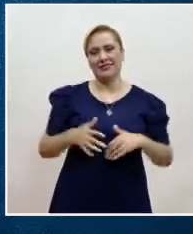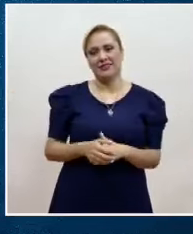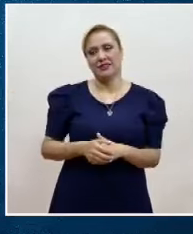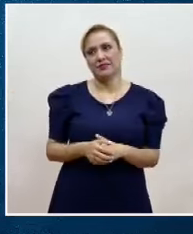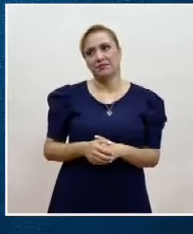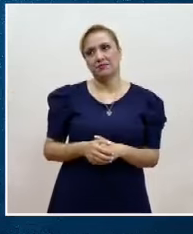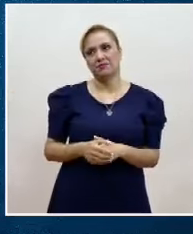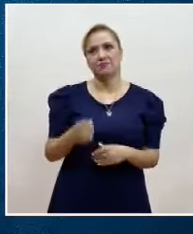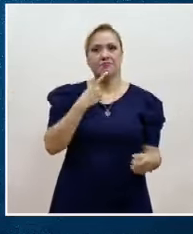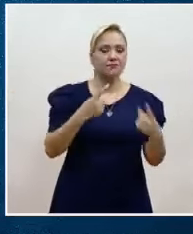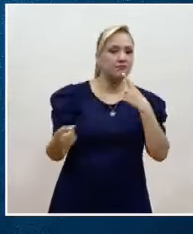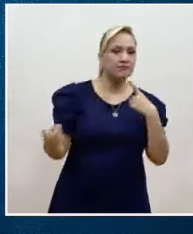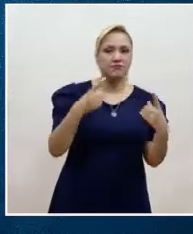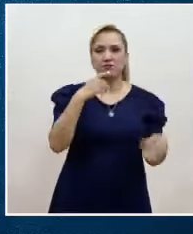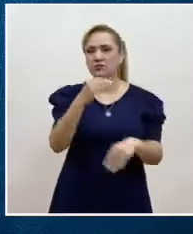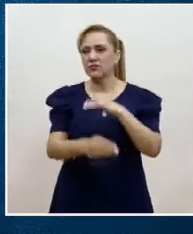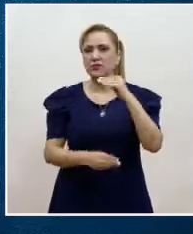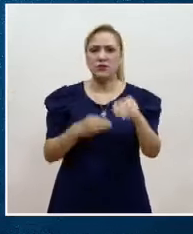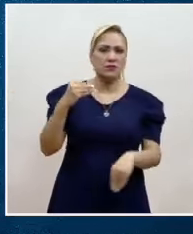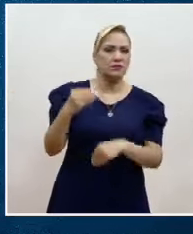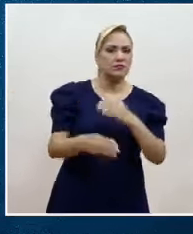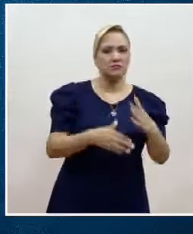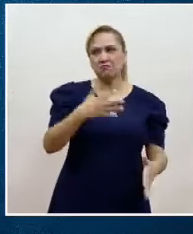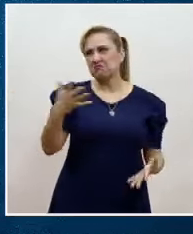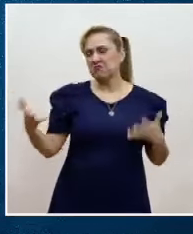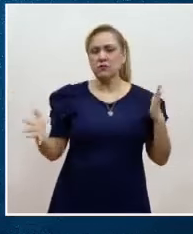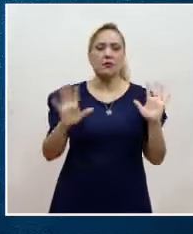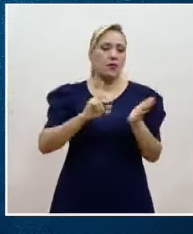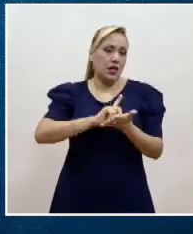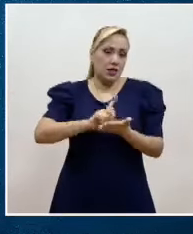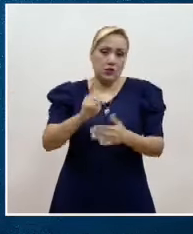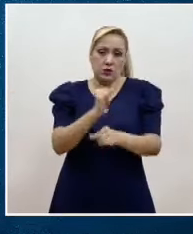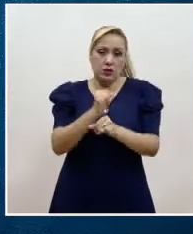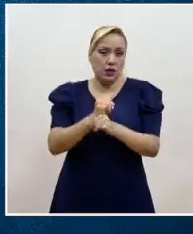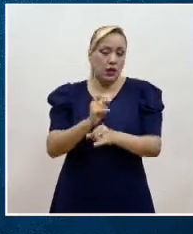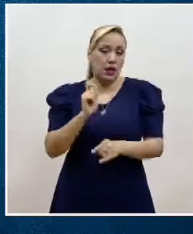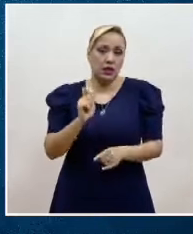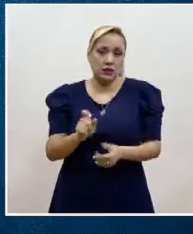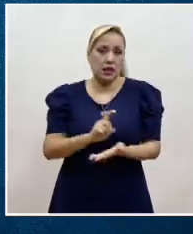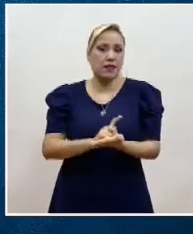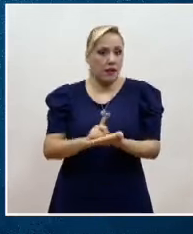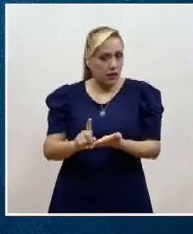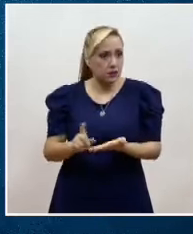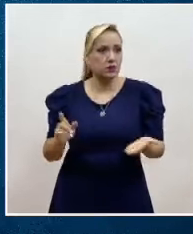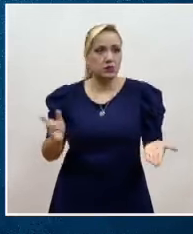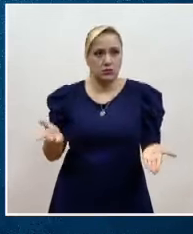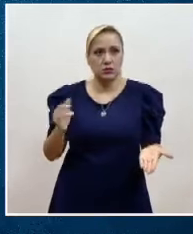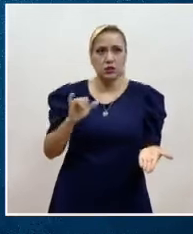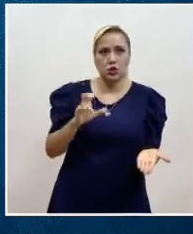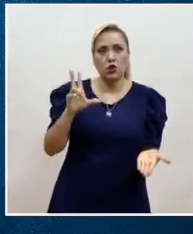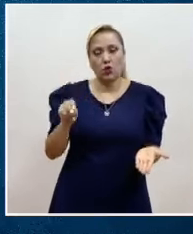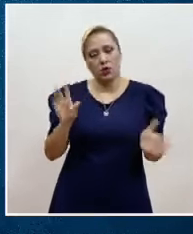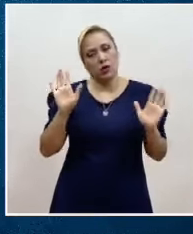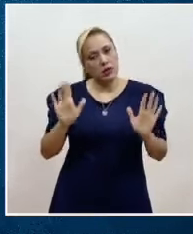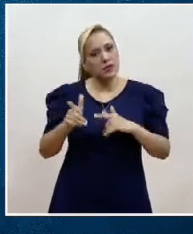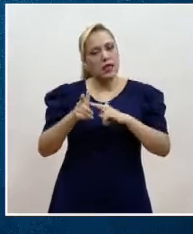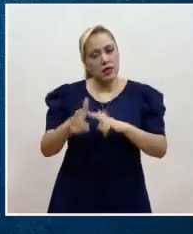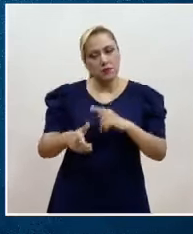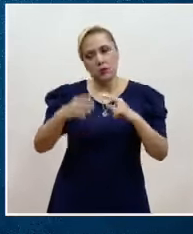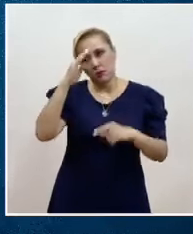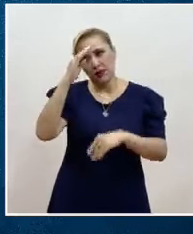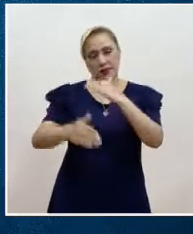pues discutamos, si bien entiendo es debatible, si el derecho a internet es un derecho en sí mismo o no, Claro. y eso seguiremos teorizando,